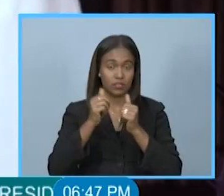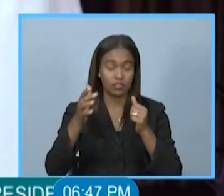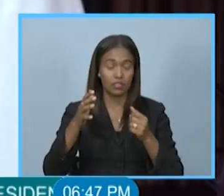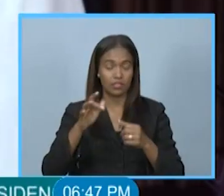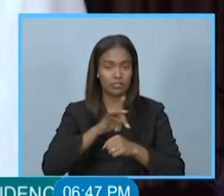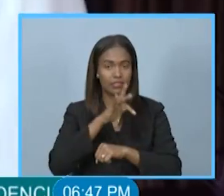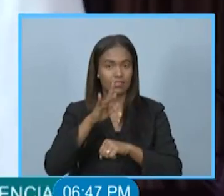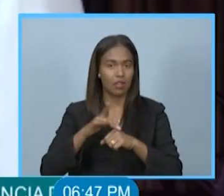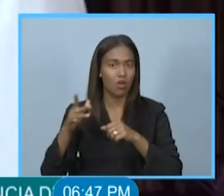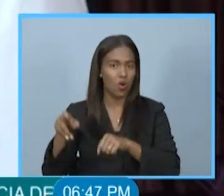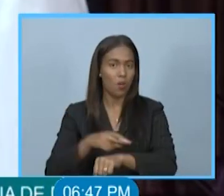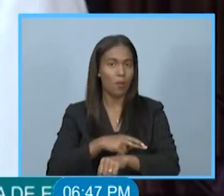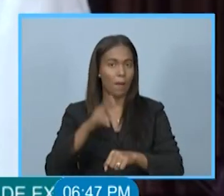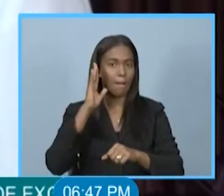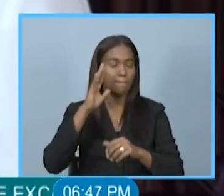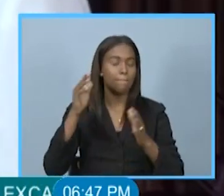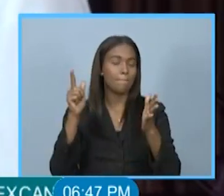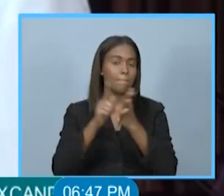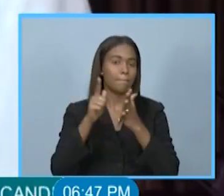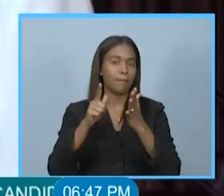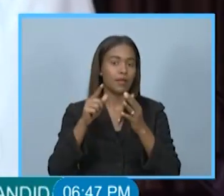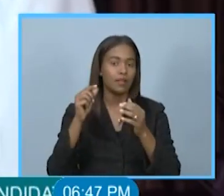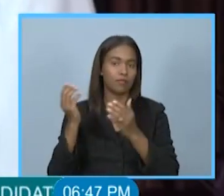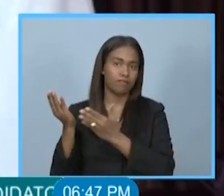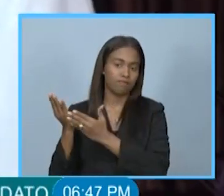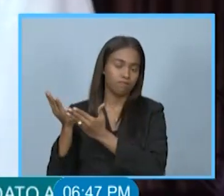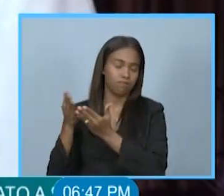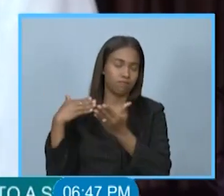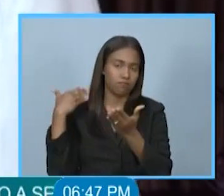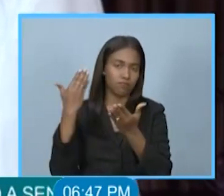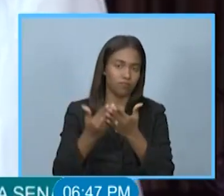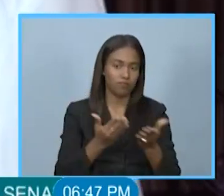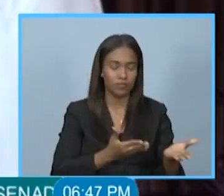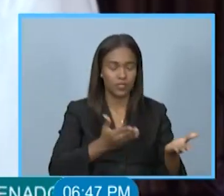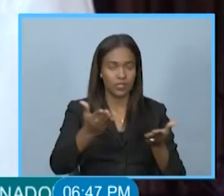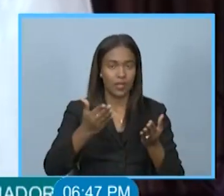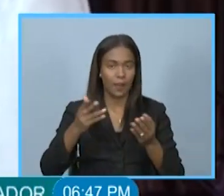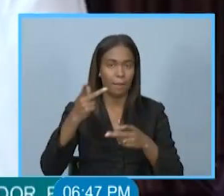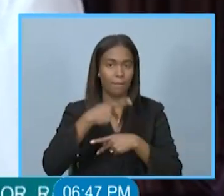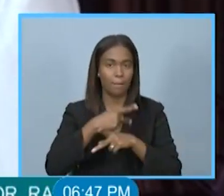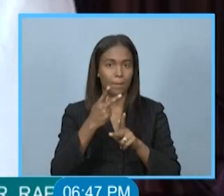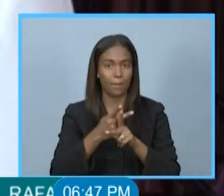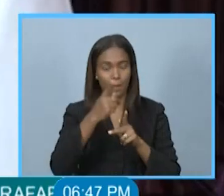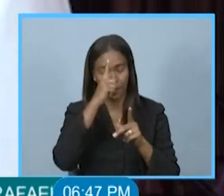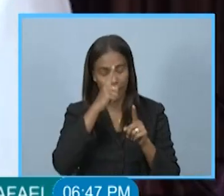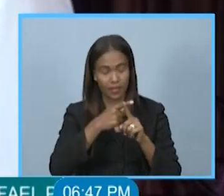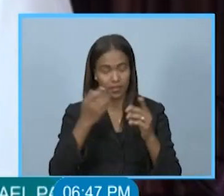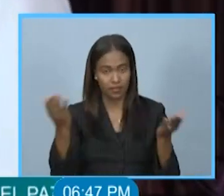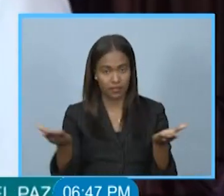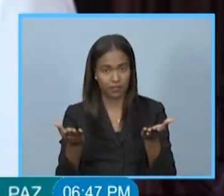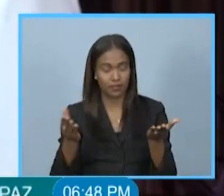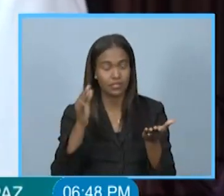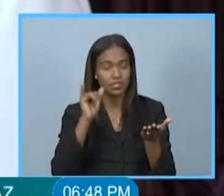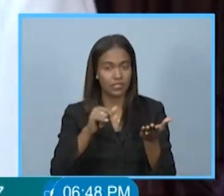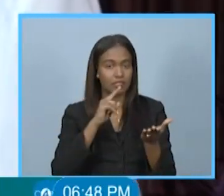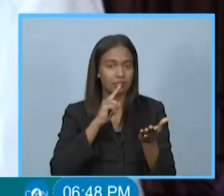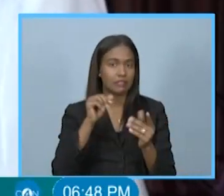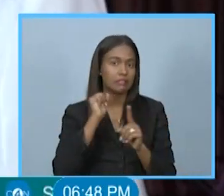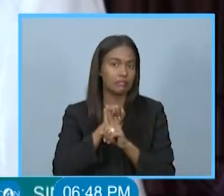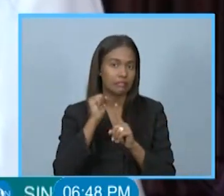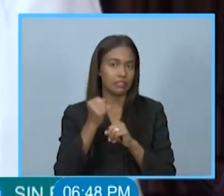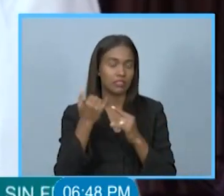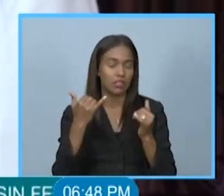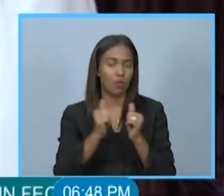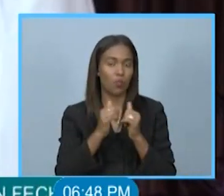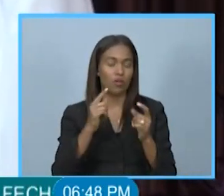Romana de que va a prohibir el desembarco de o el envío de productos desde aquí eso es una situación